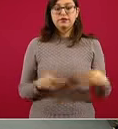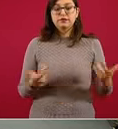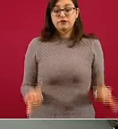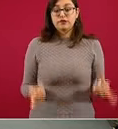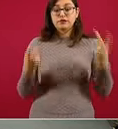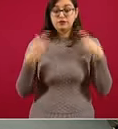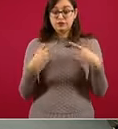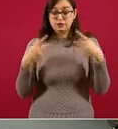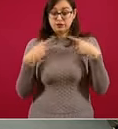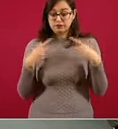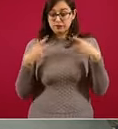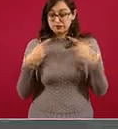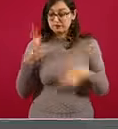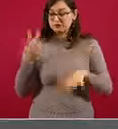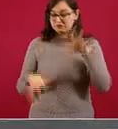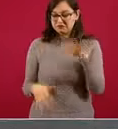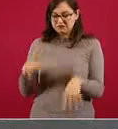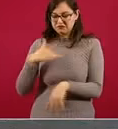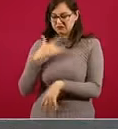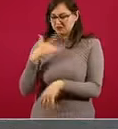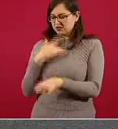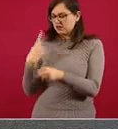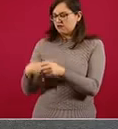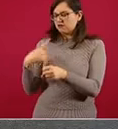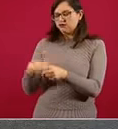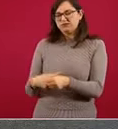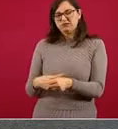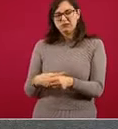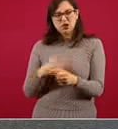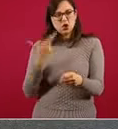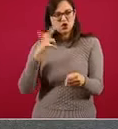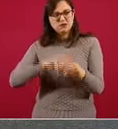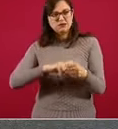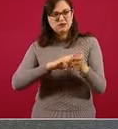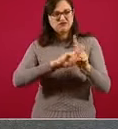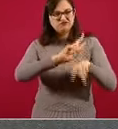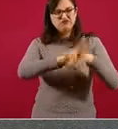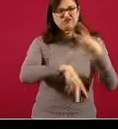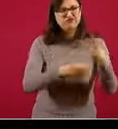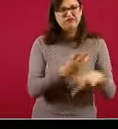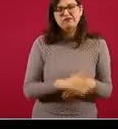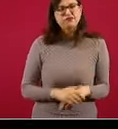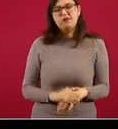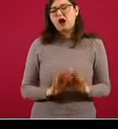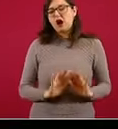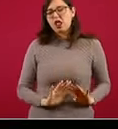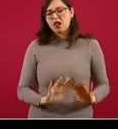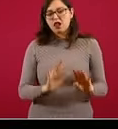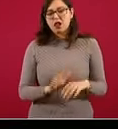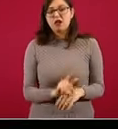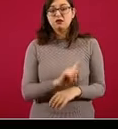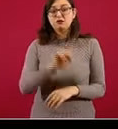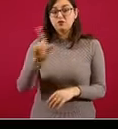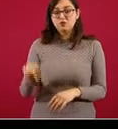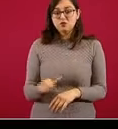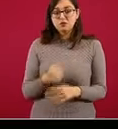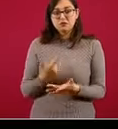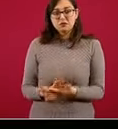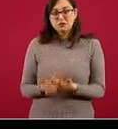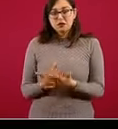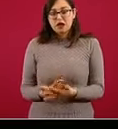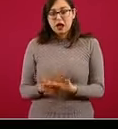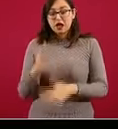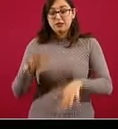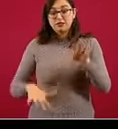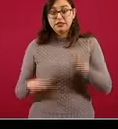incluso hasta el 5.º día, ¿no? Esto podría ser también por cierto temor, incluso, bueno, he visto que algunos señalan, como decía, por